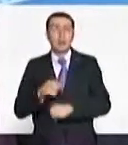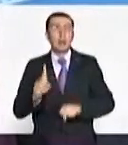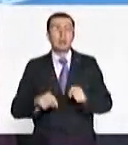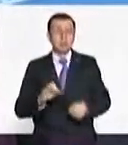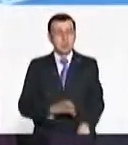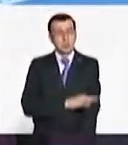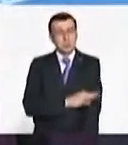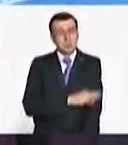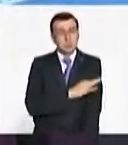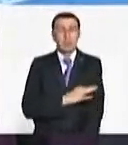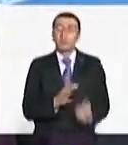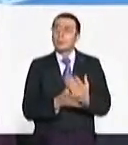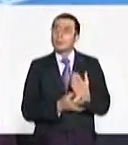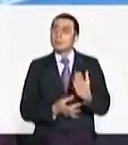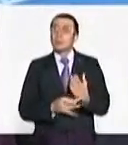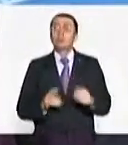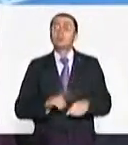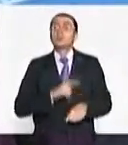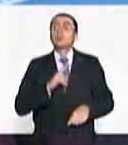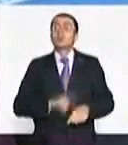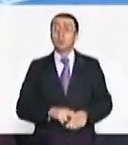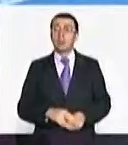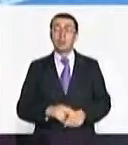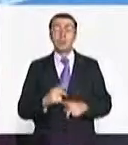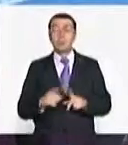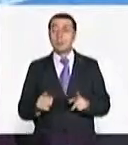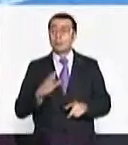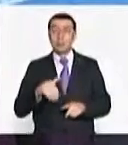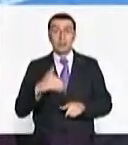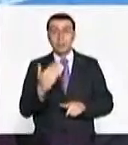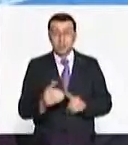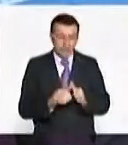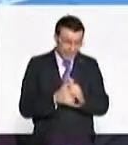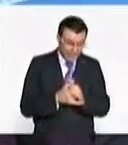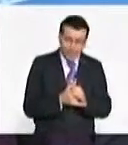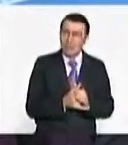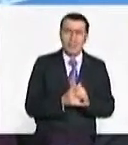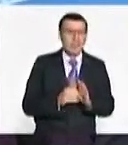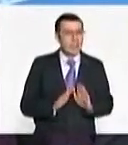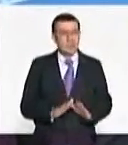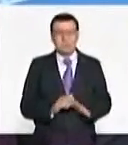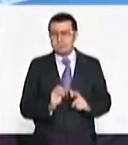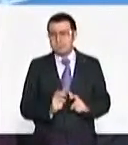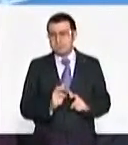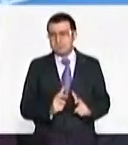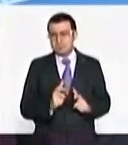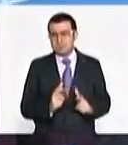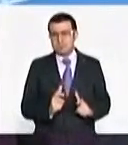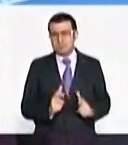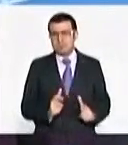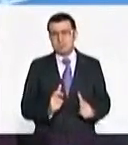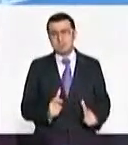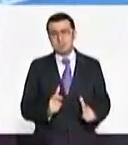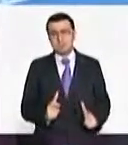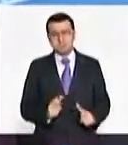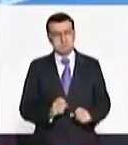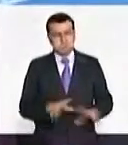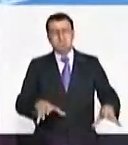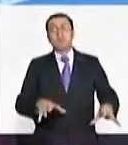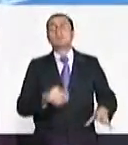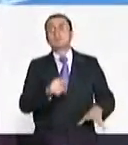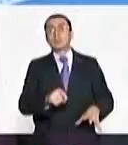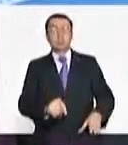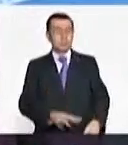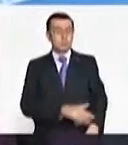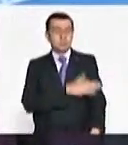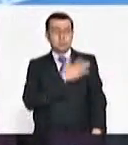normales, pero con el tiempo el adipocito llega y no aguanta más, como todo en la vida. Hay un punto en el cual de quiebre y el adipocito empieza a liberar esa grasa y esa